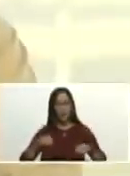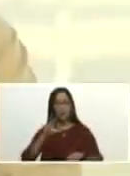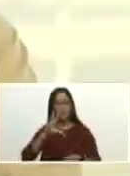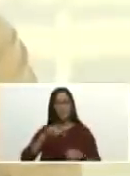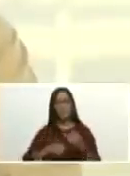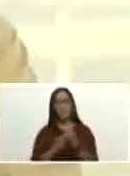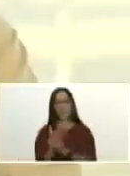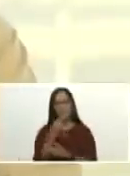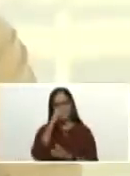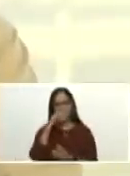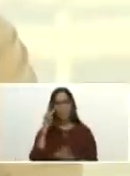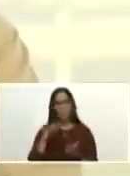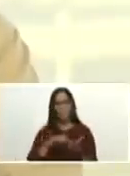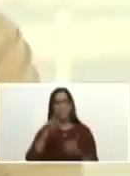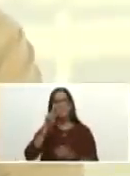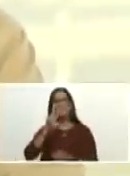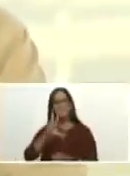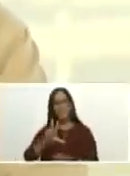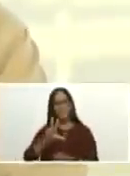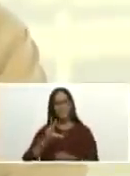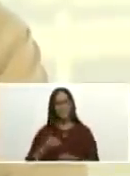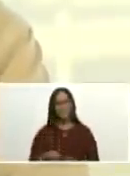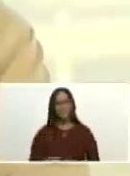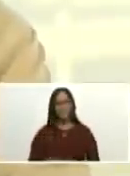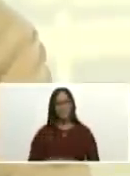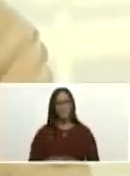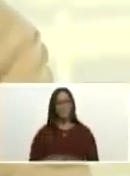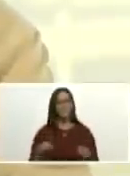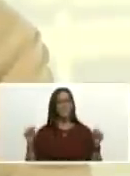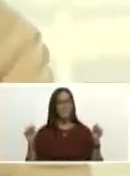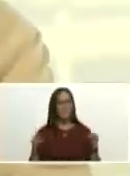mayo del año 2023 aquí